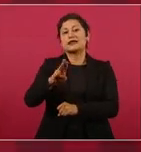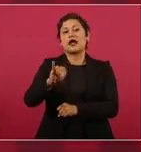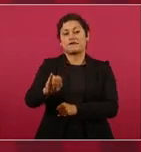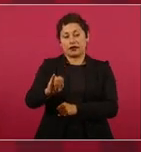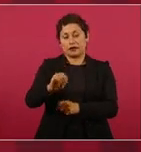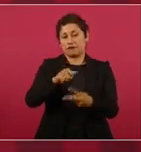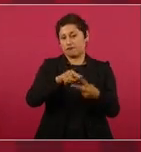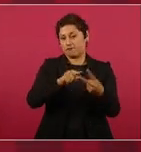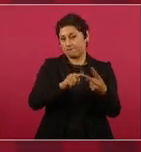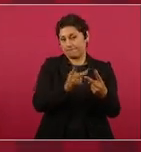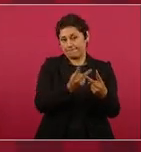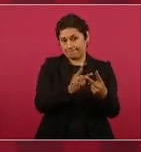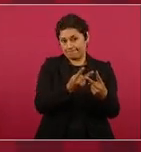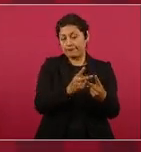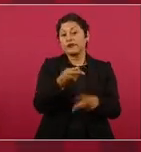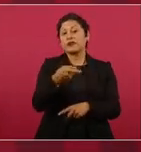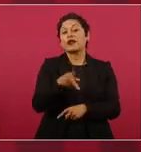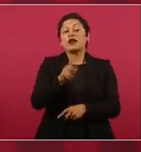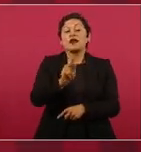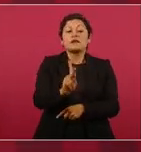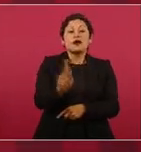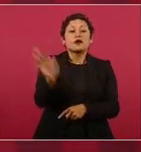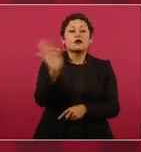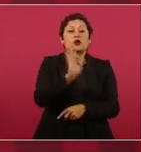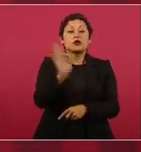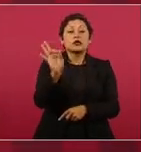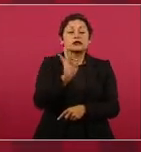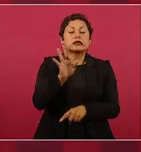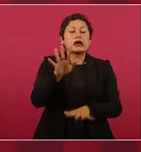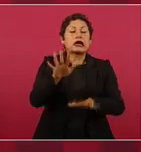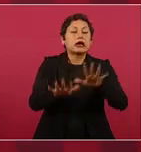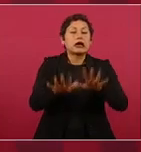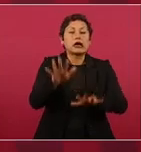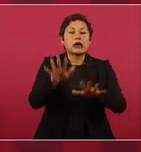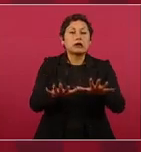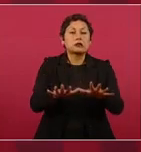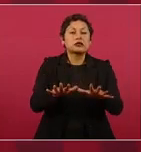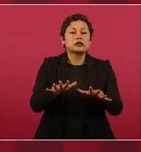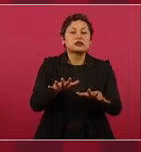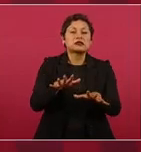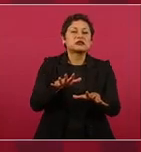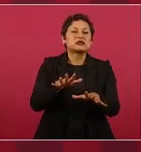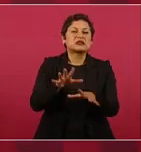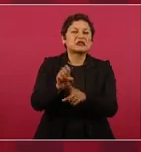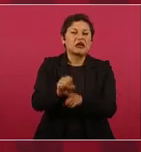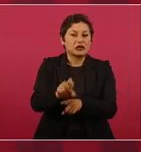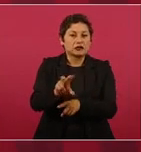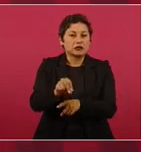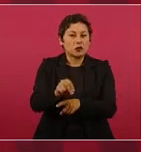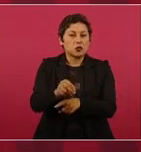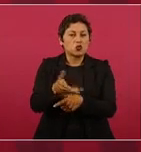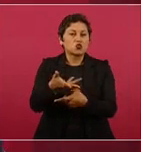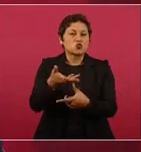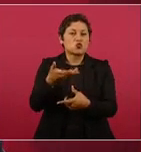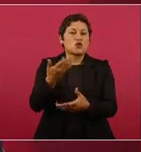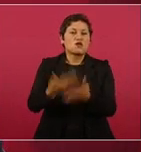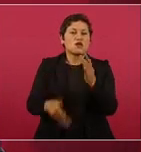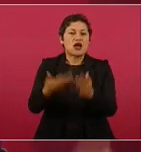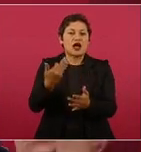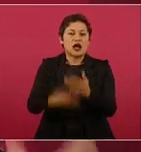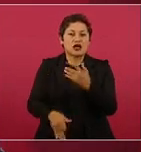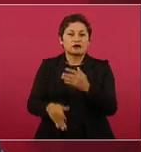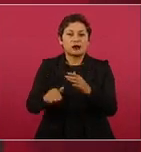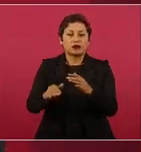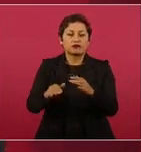cuando quedan desiertas o no se alcanza a cubrirla con suficiencia, es que se puede salir a una compra local,